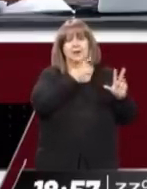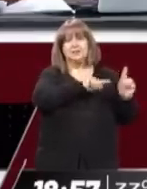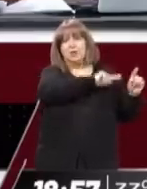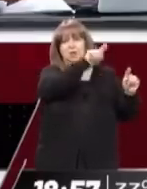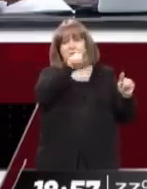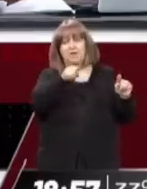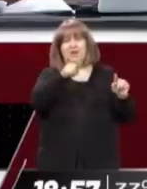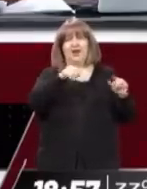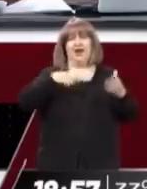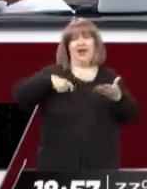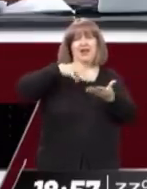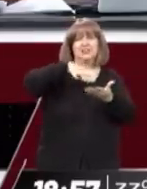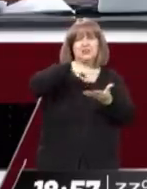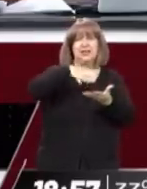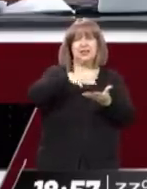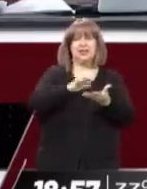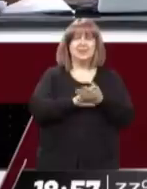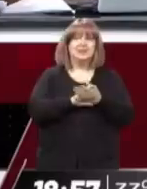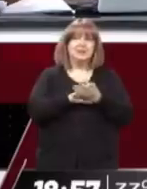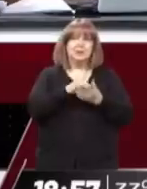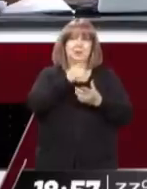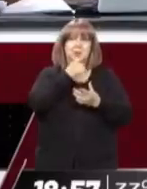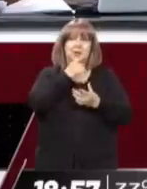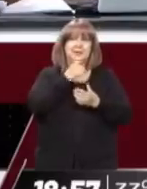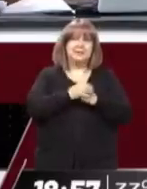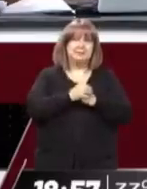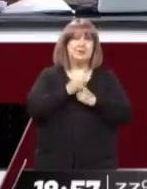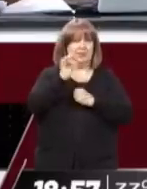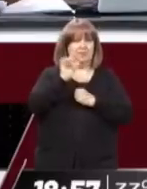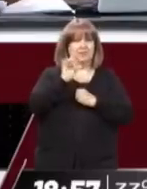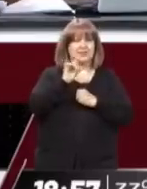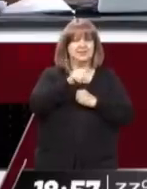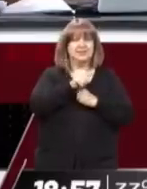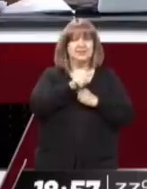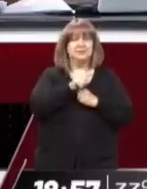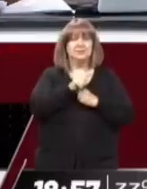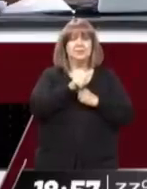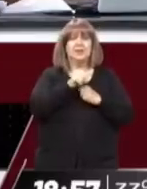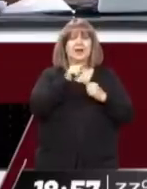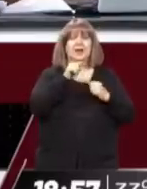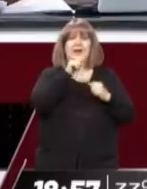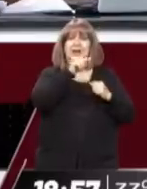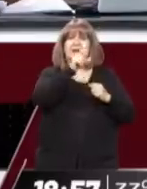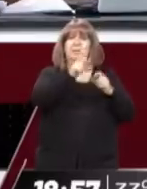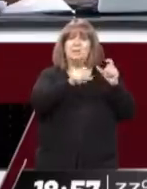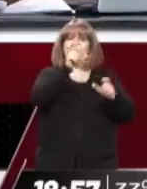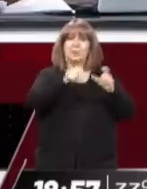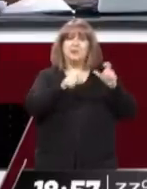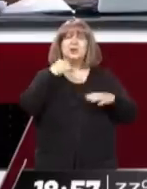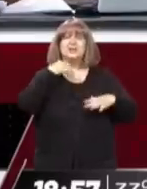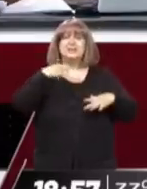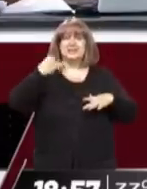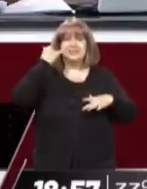manera saludable, pero además no nos olvidemos algo, que tienen una condena social muy